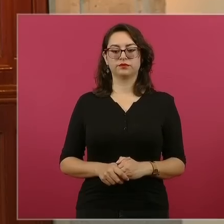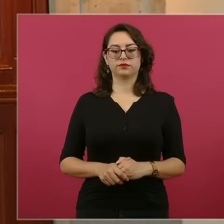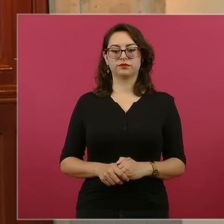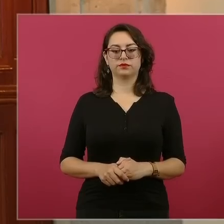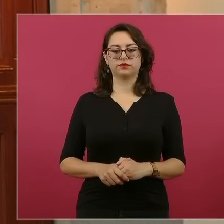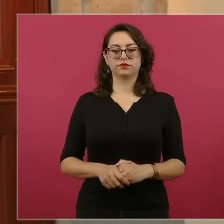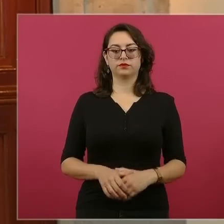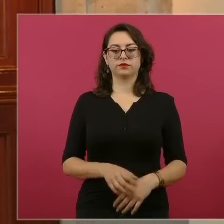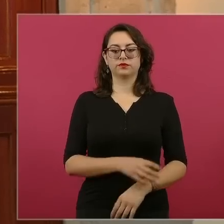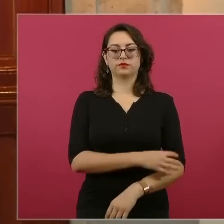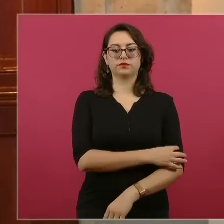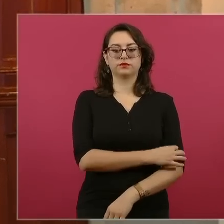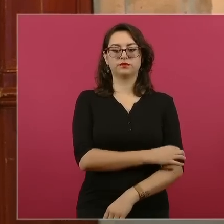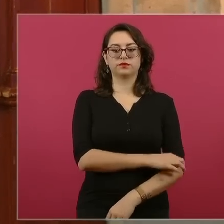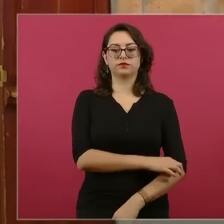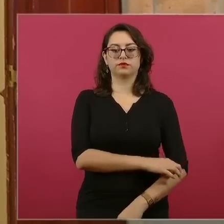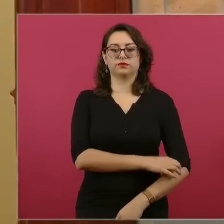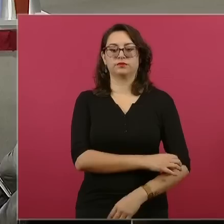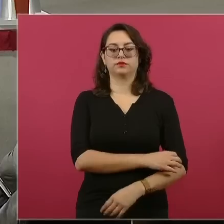Abolición del impuesto.